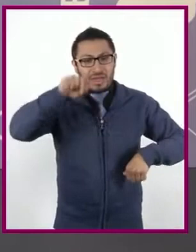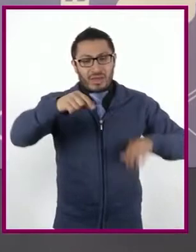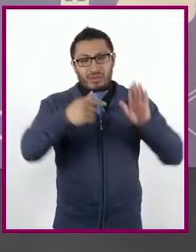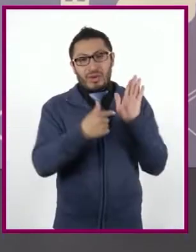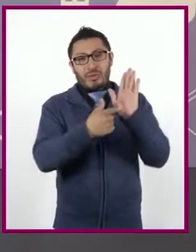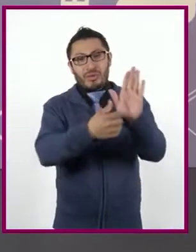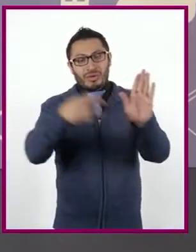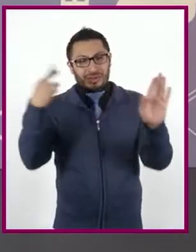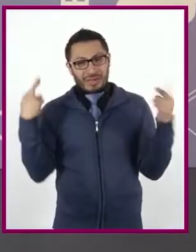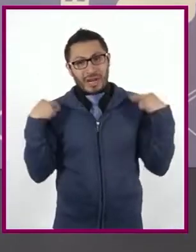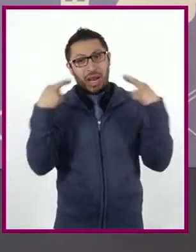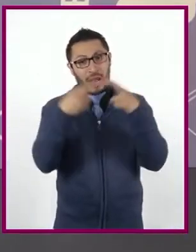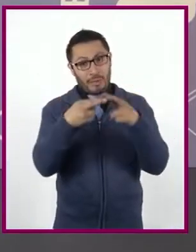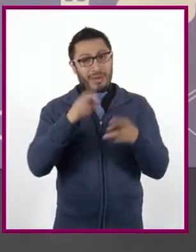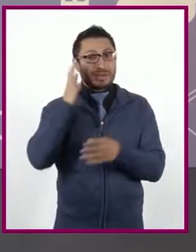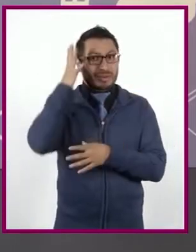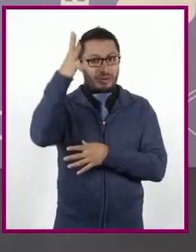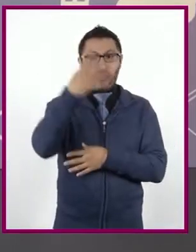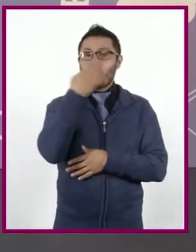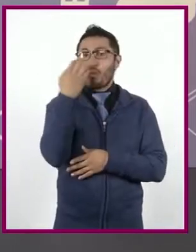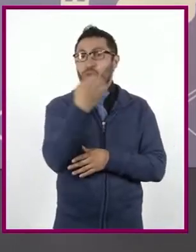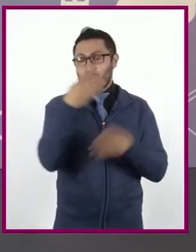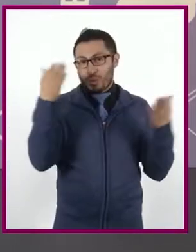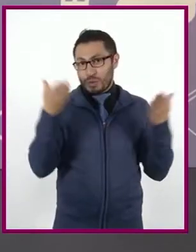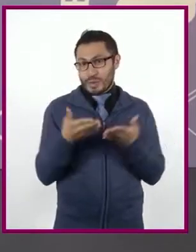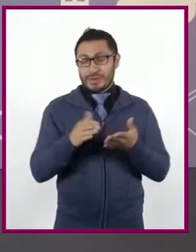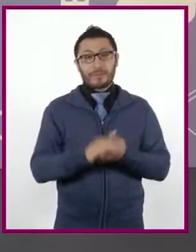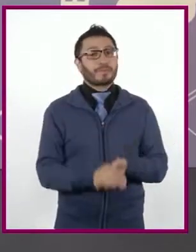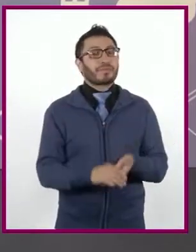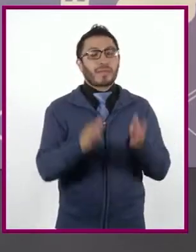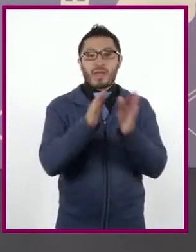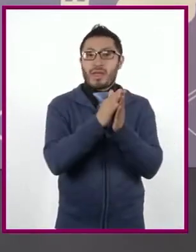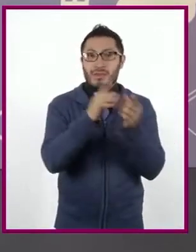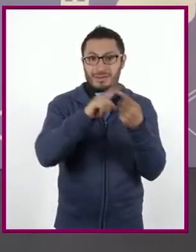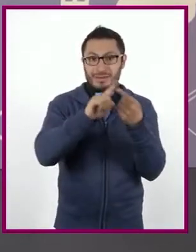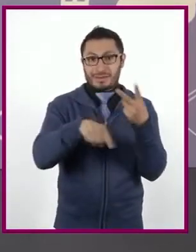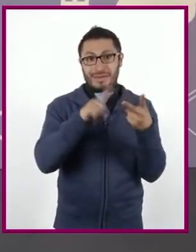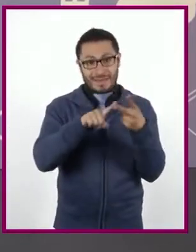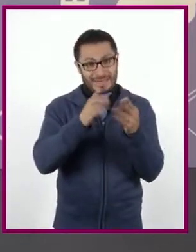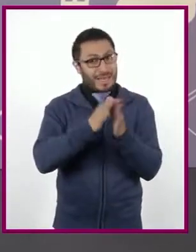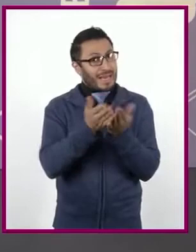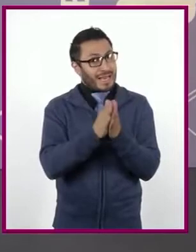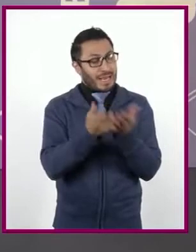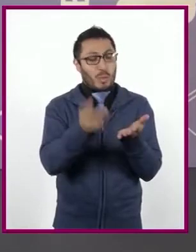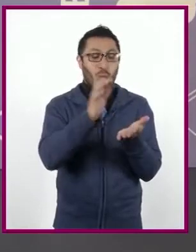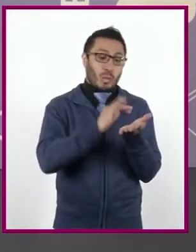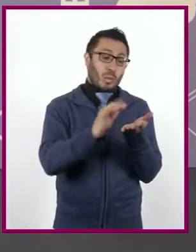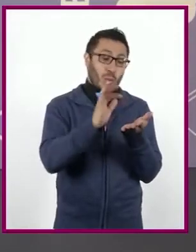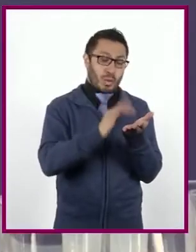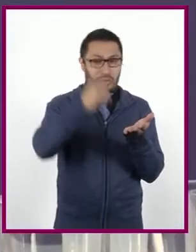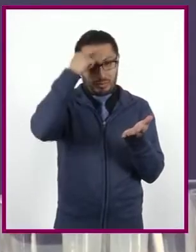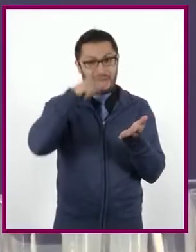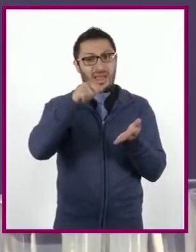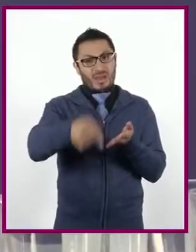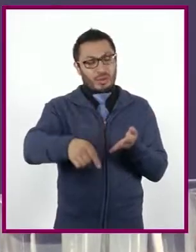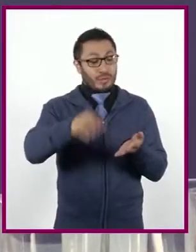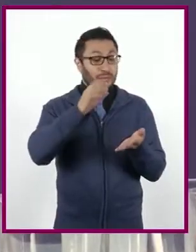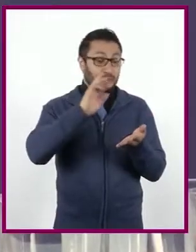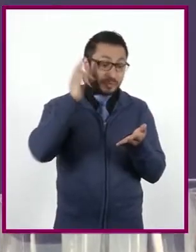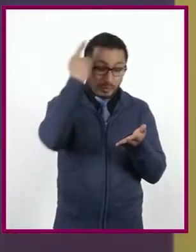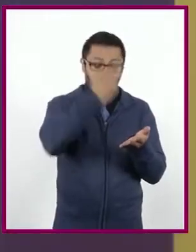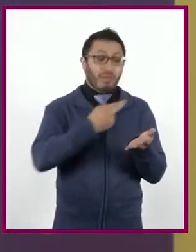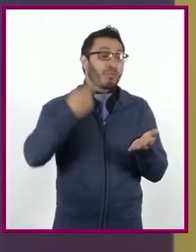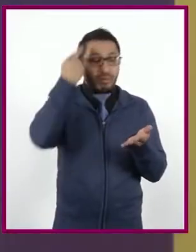profesor posteriormente. Y tu libro de texto, para reforzar los temas que aquí te